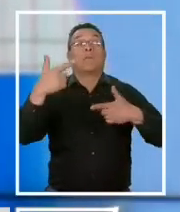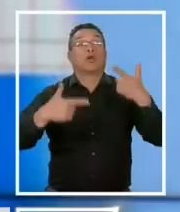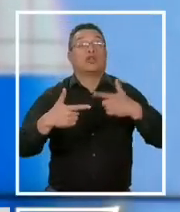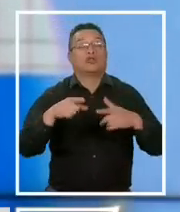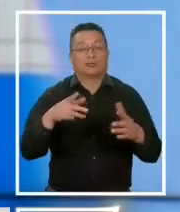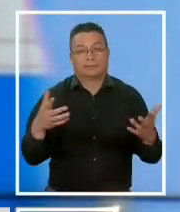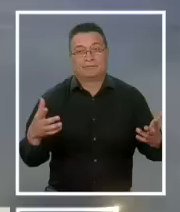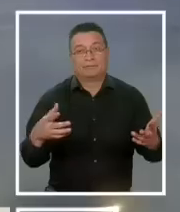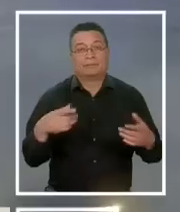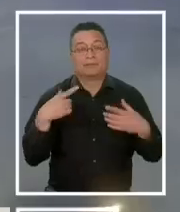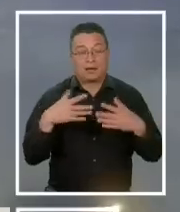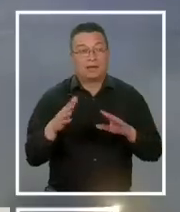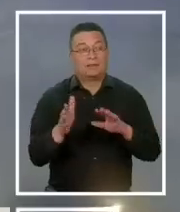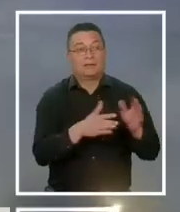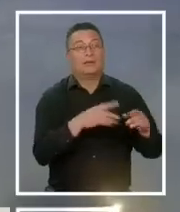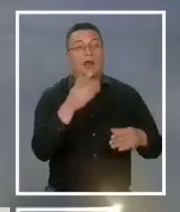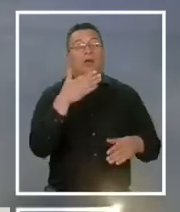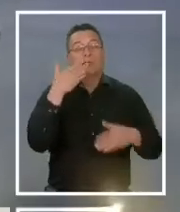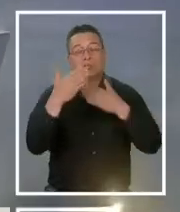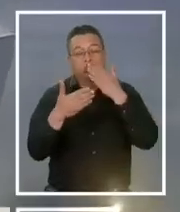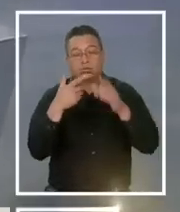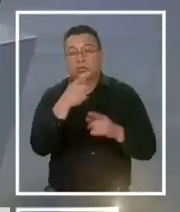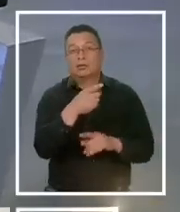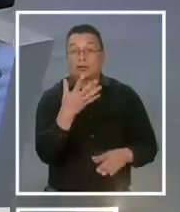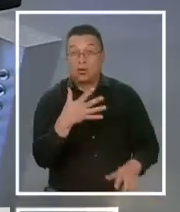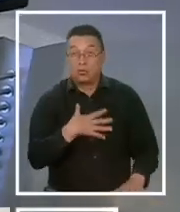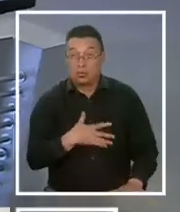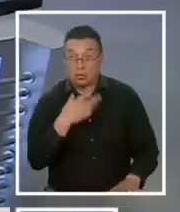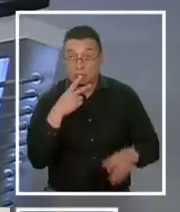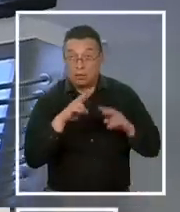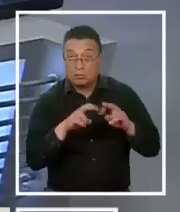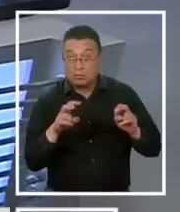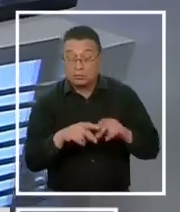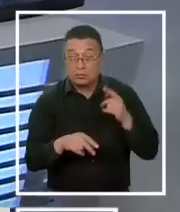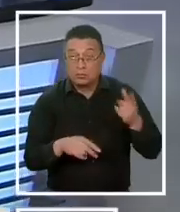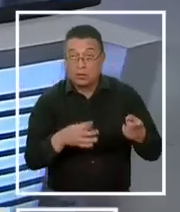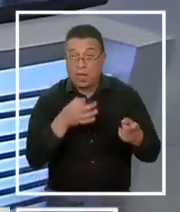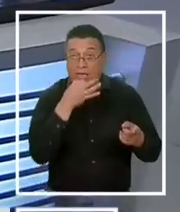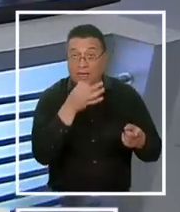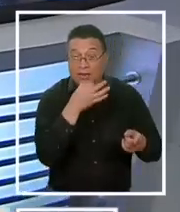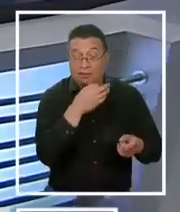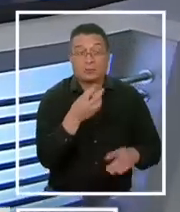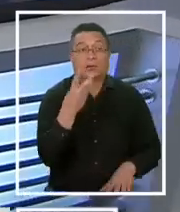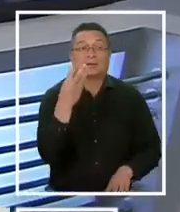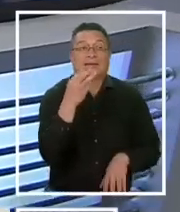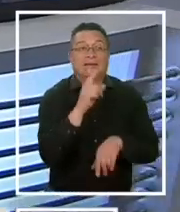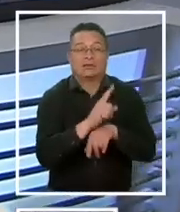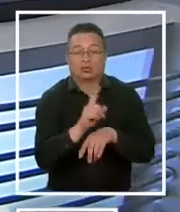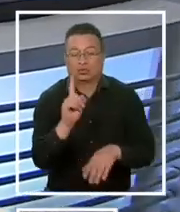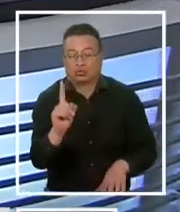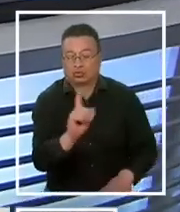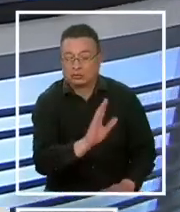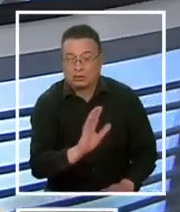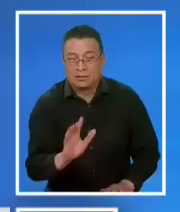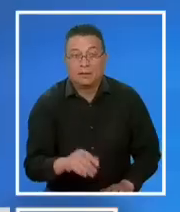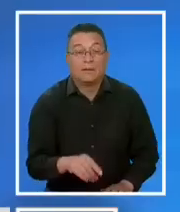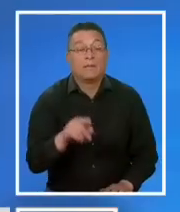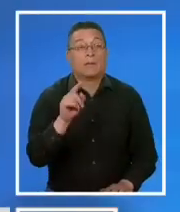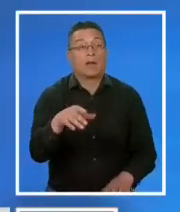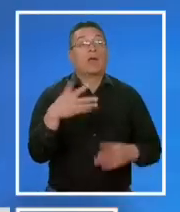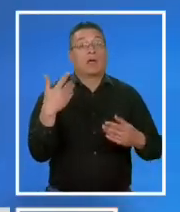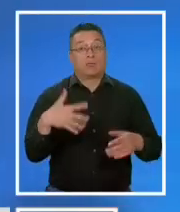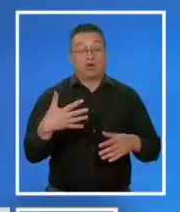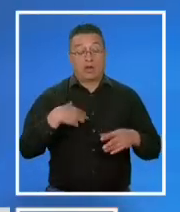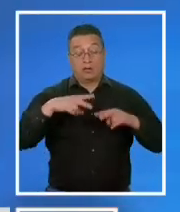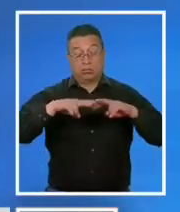no paralelo pasamos quiero sobre el discurso le gustó esta análisis concertacionista que hace 30 segundos creo que es muy pertinente el análisis